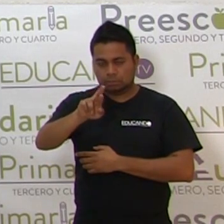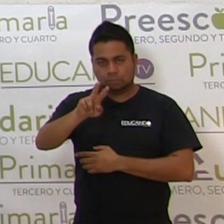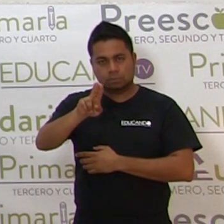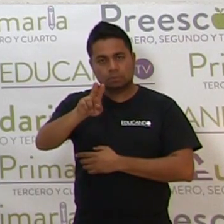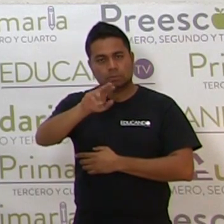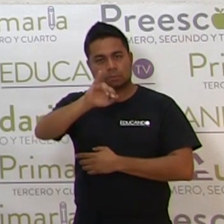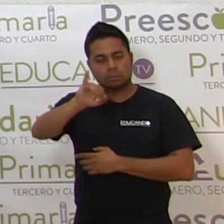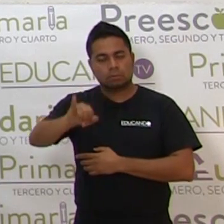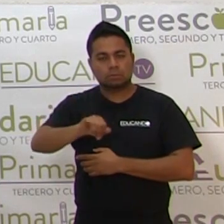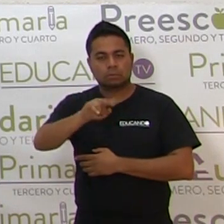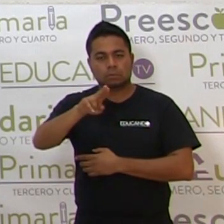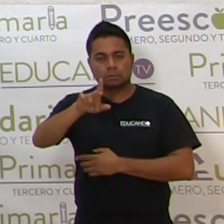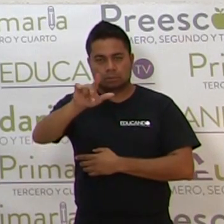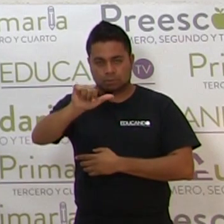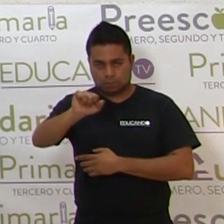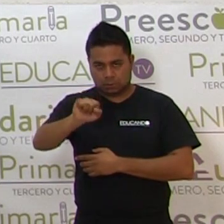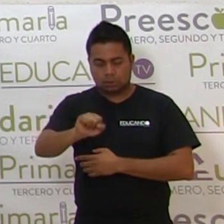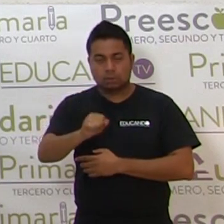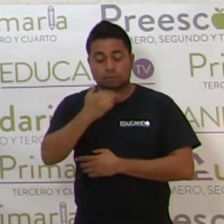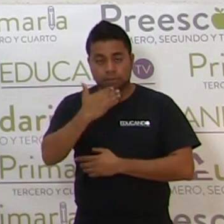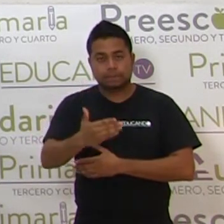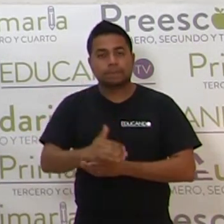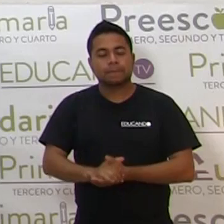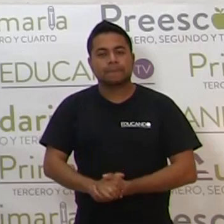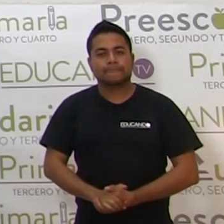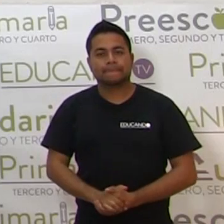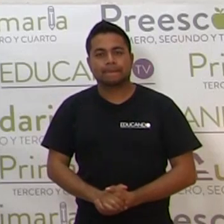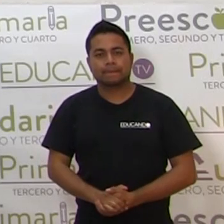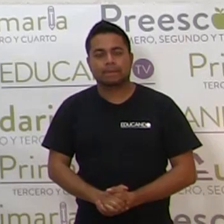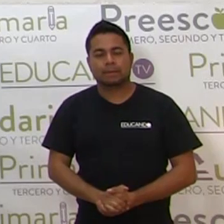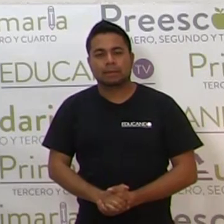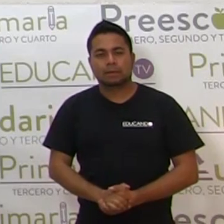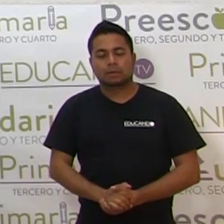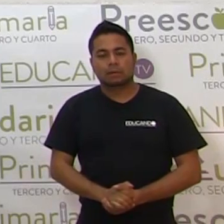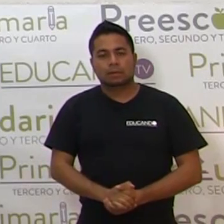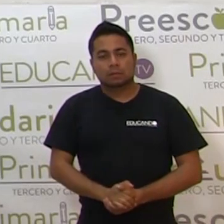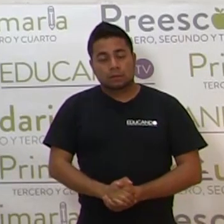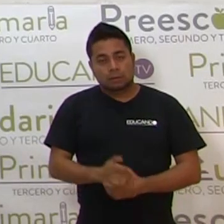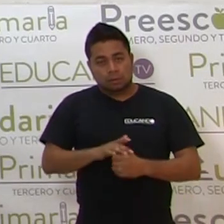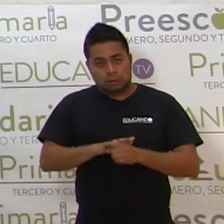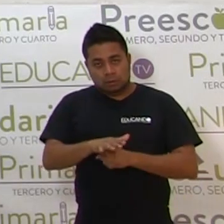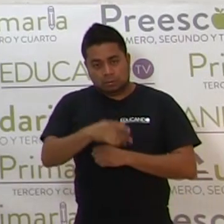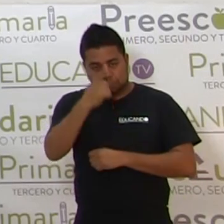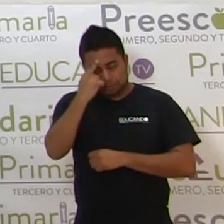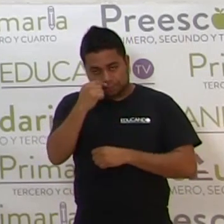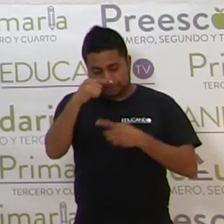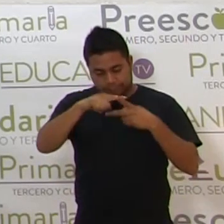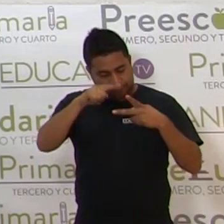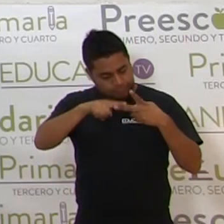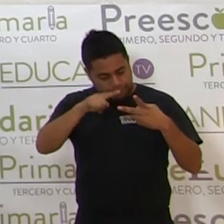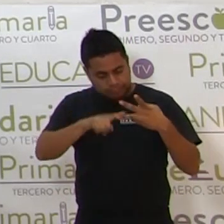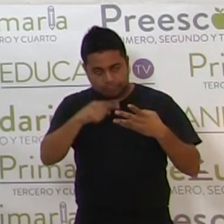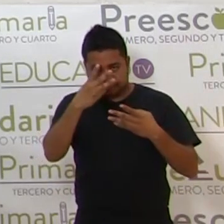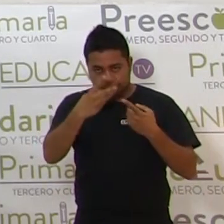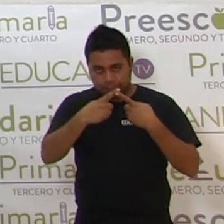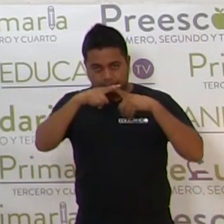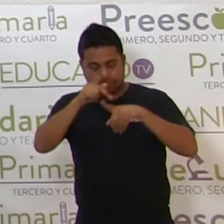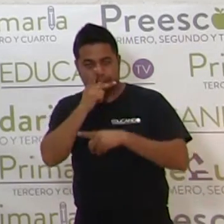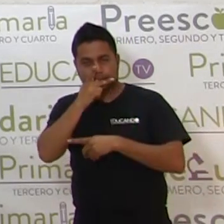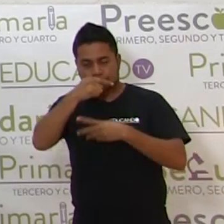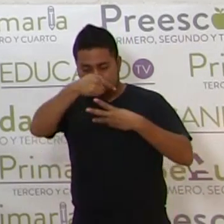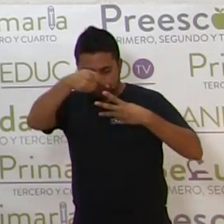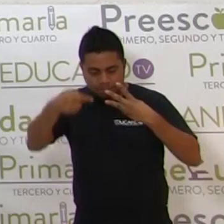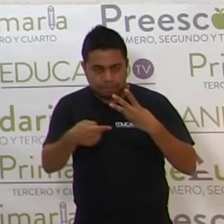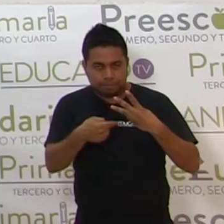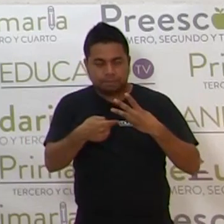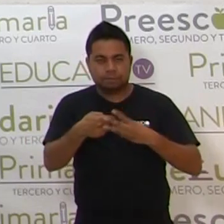esdrújulas. Bien, y cada una de estos tres tipos de palabras